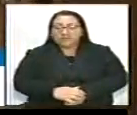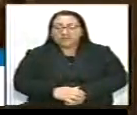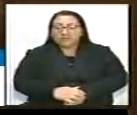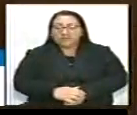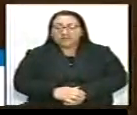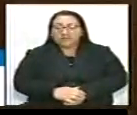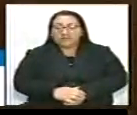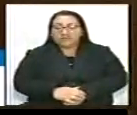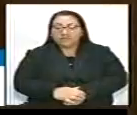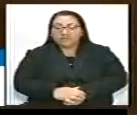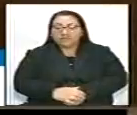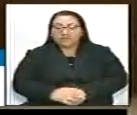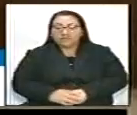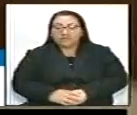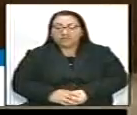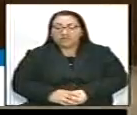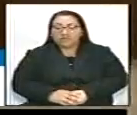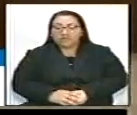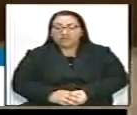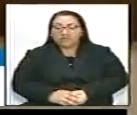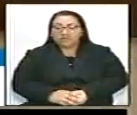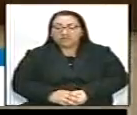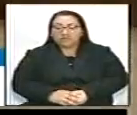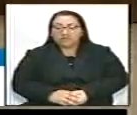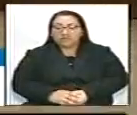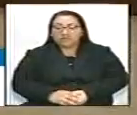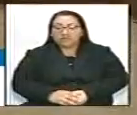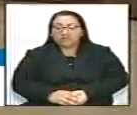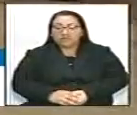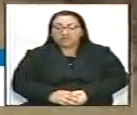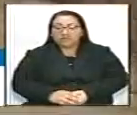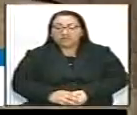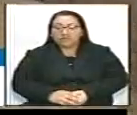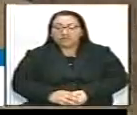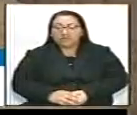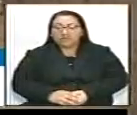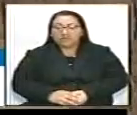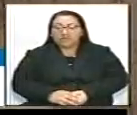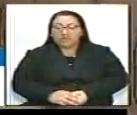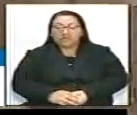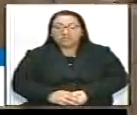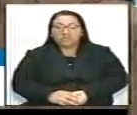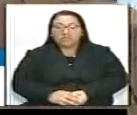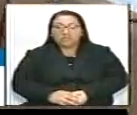Gracias, congresista. Tiene el uso de la palabra el congresista Neira.